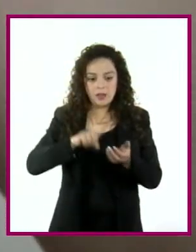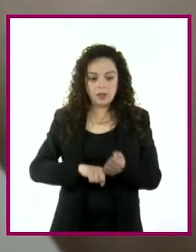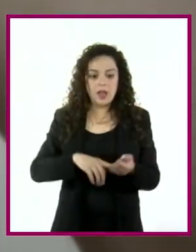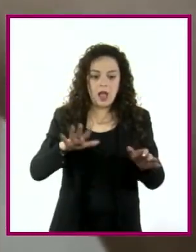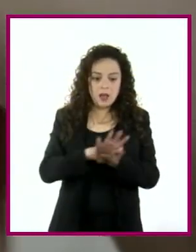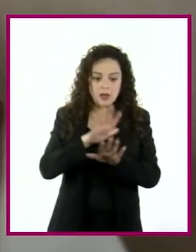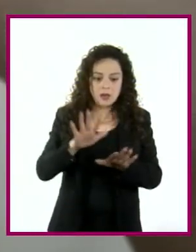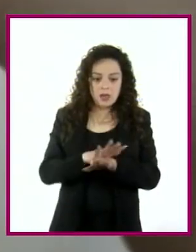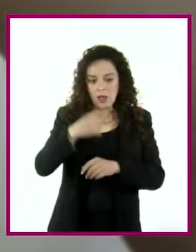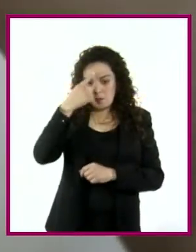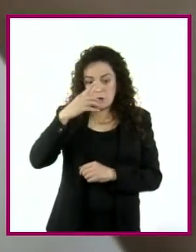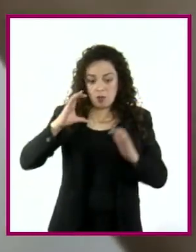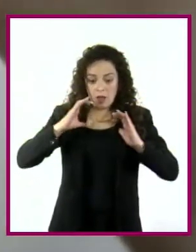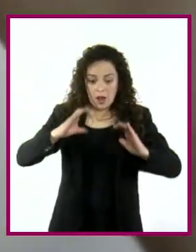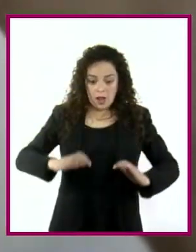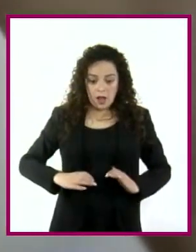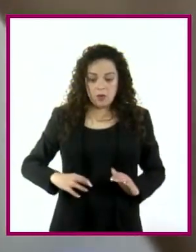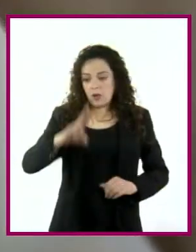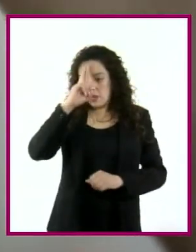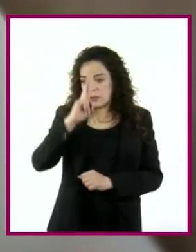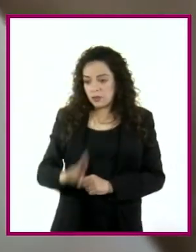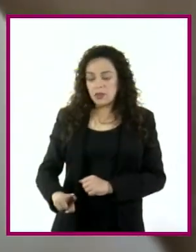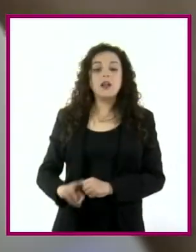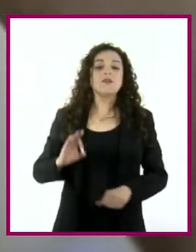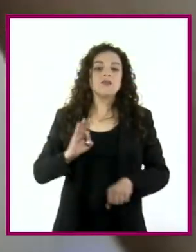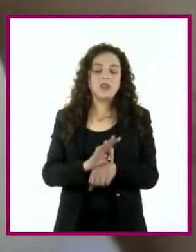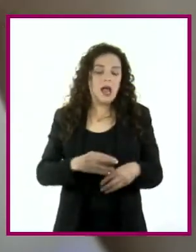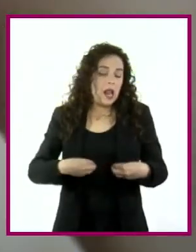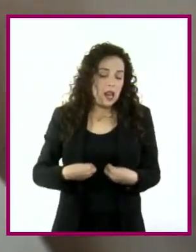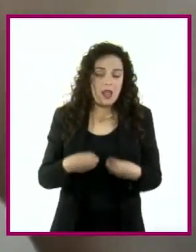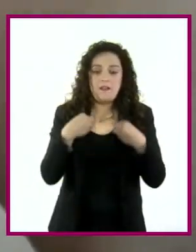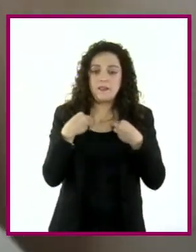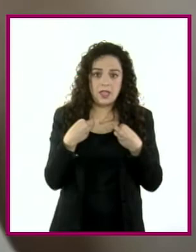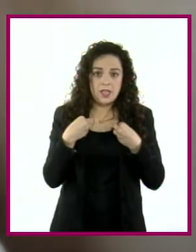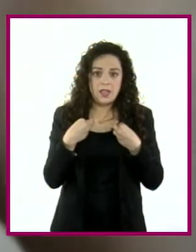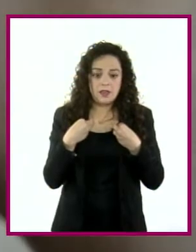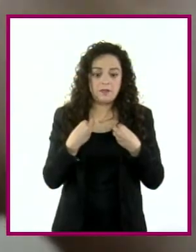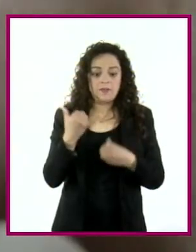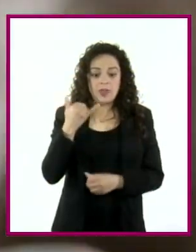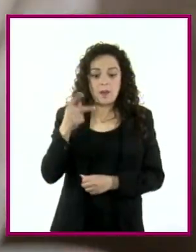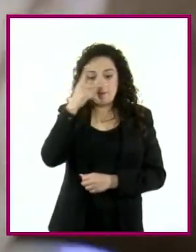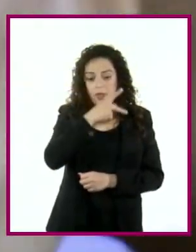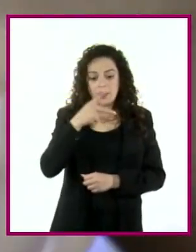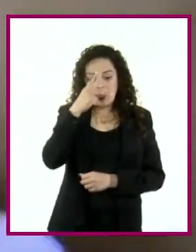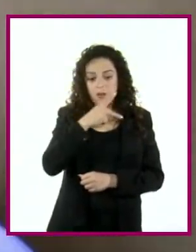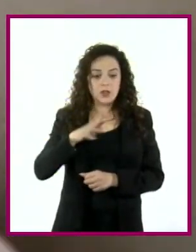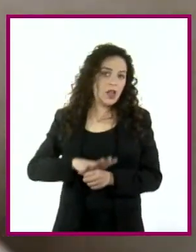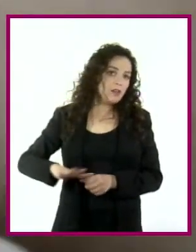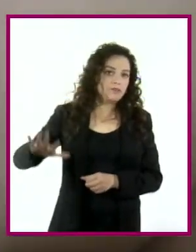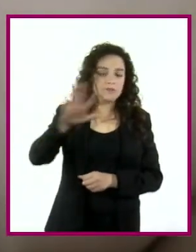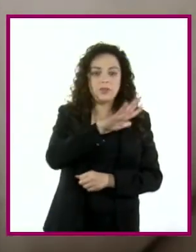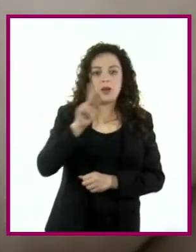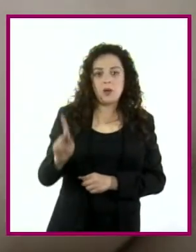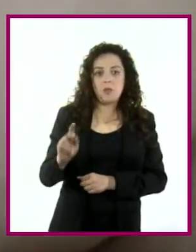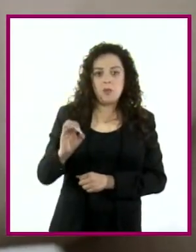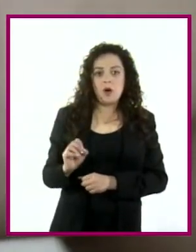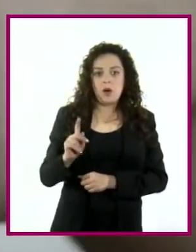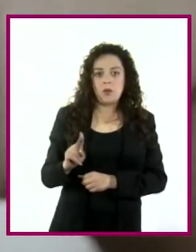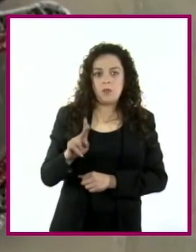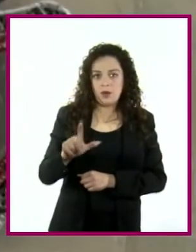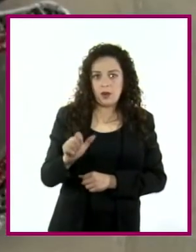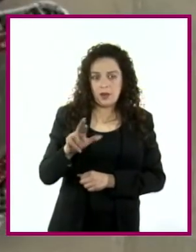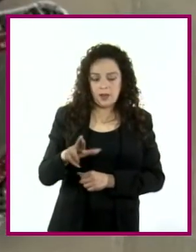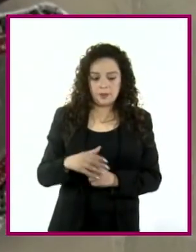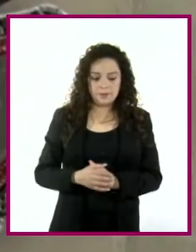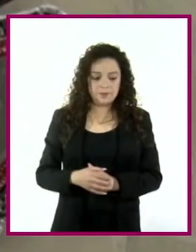la emancipación del cuerpo, por la defensa de la vida y también la pedagogía popular. Entonces, pues